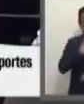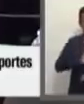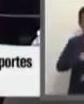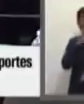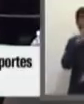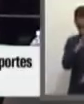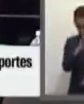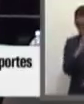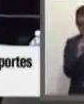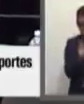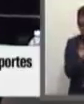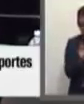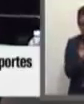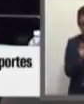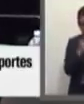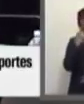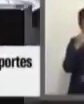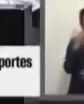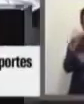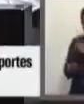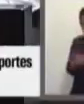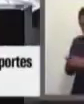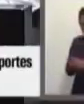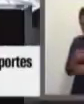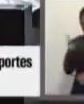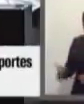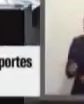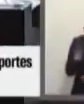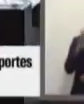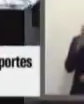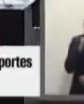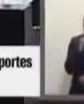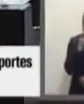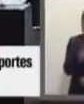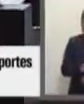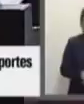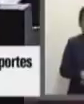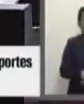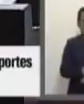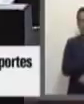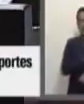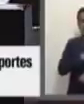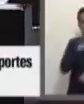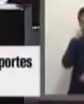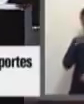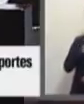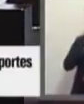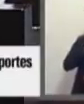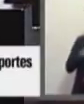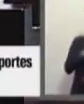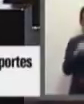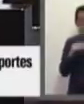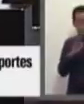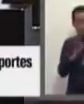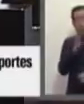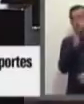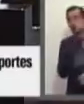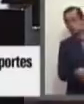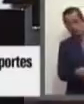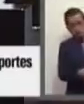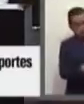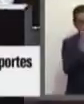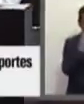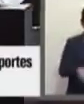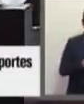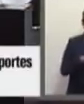no se puede cuando se trata de servir al pueblo, no se puede ser imparcial frente al robo, frente a la